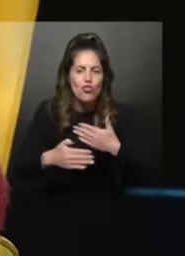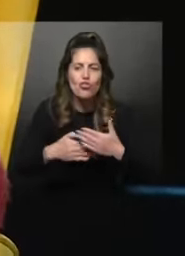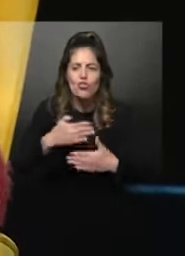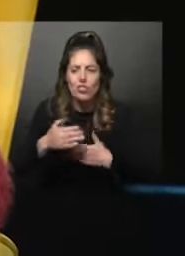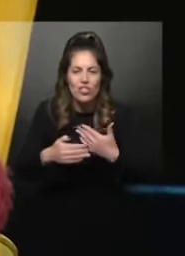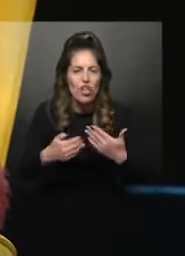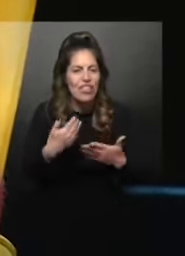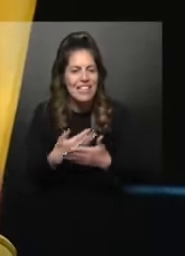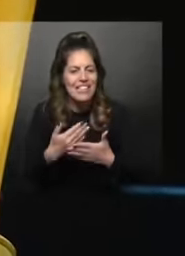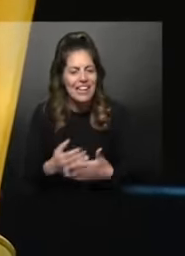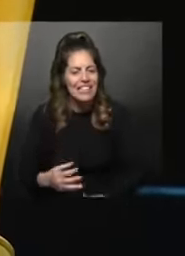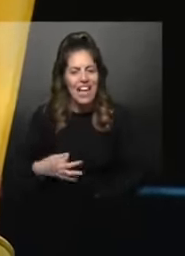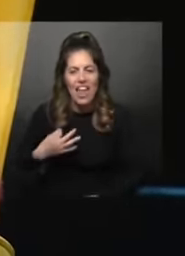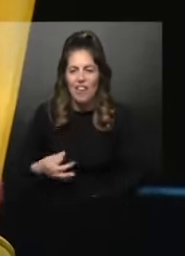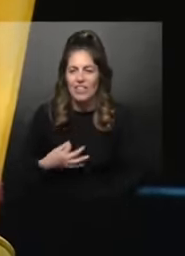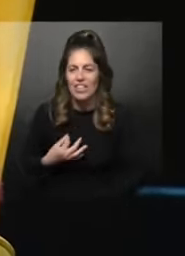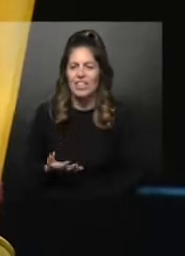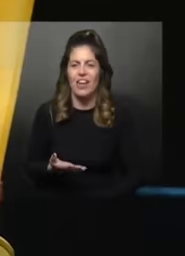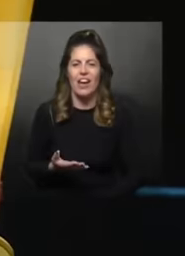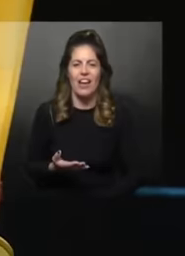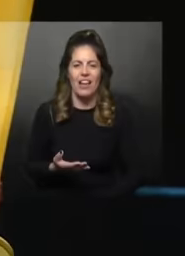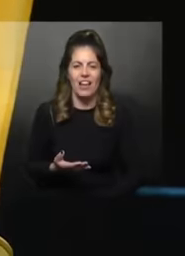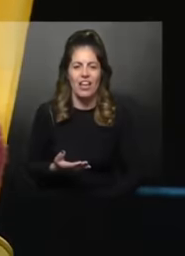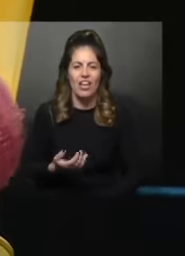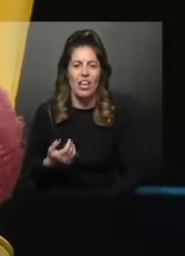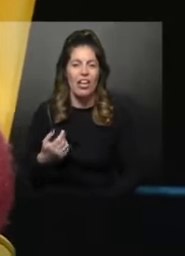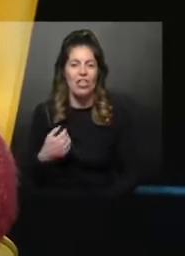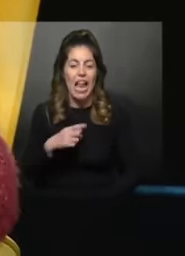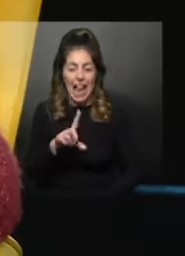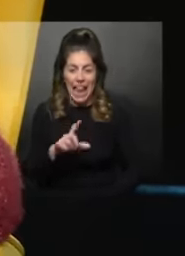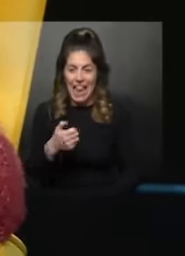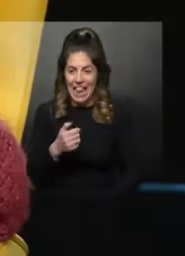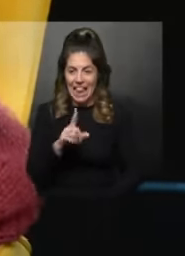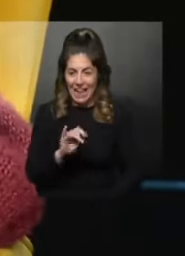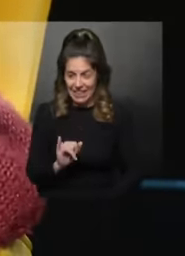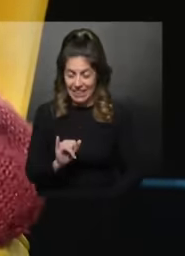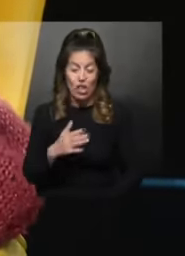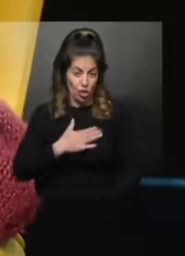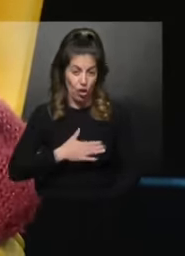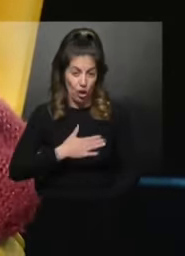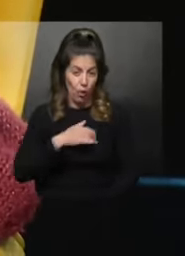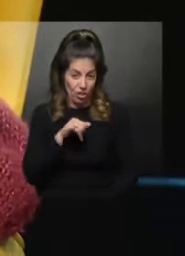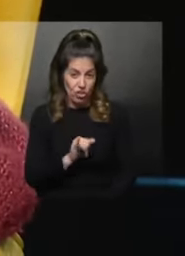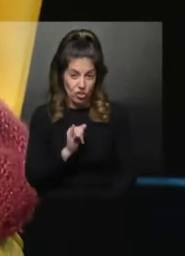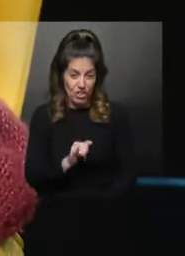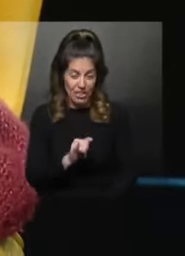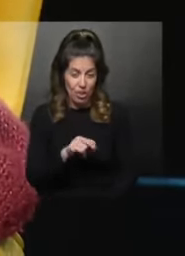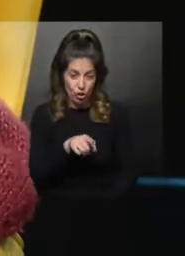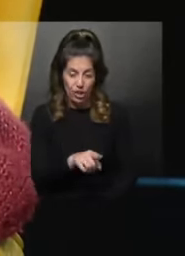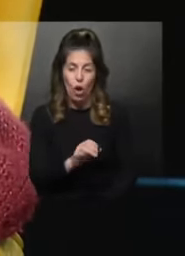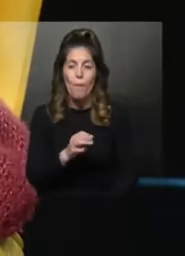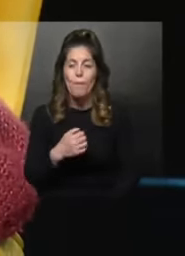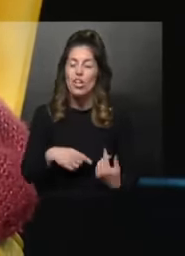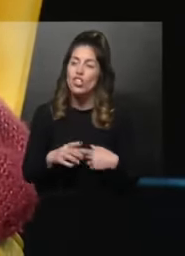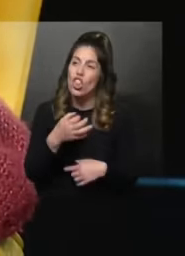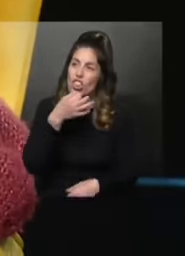de acercarse a la vida. Es decir, yo, Lali, que estoy de acuerdo contigo totalmente, pero yo digo.